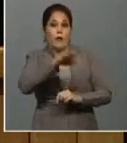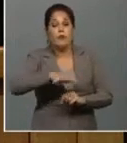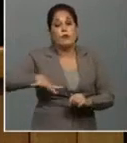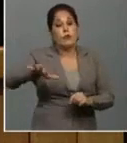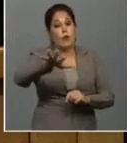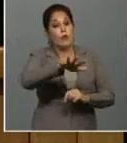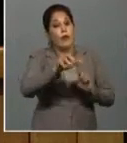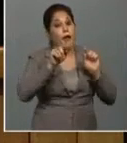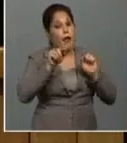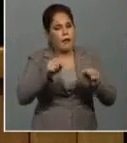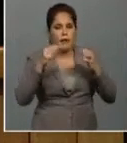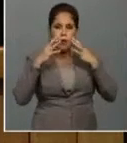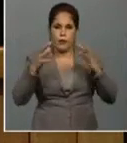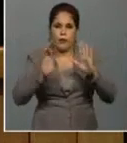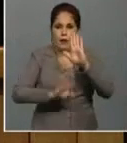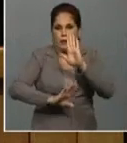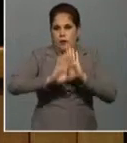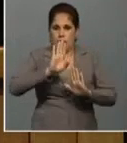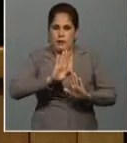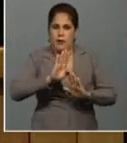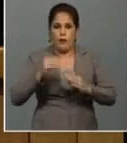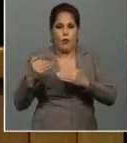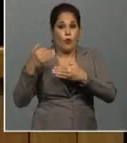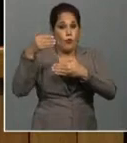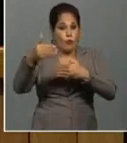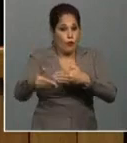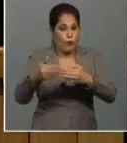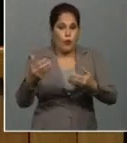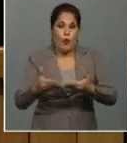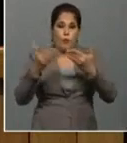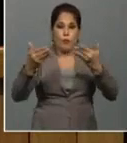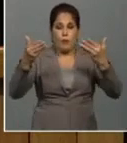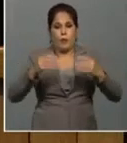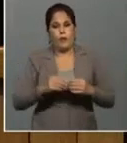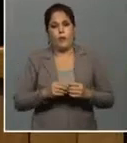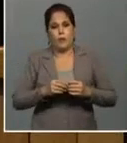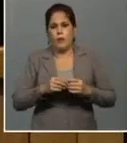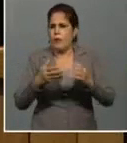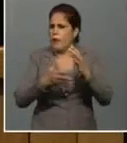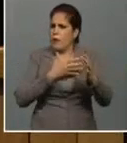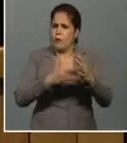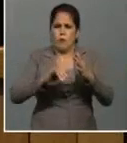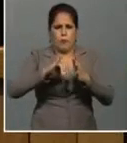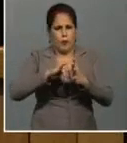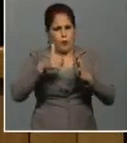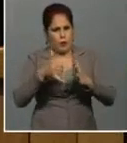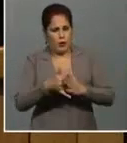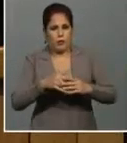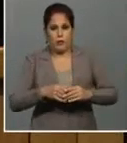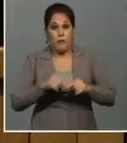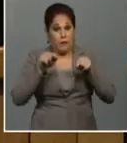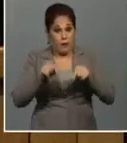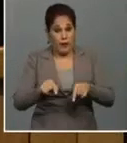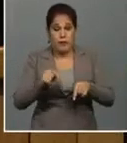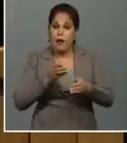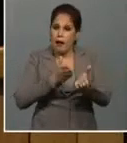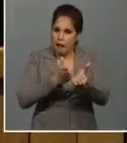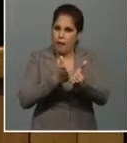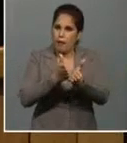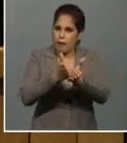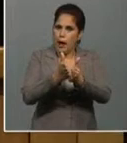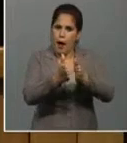están las claves del desarrollo perspectiva y prospectiva de cualquier proyecto es el camino